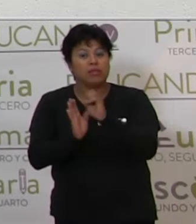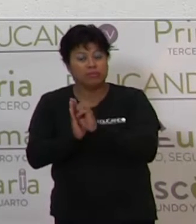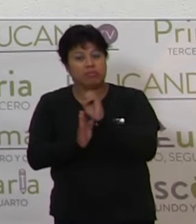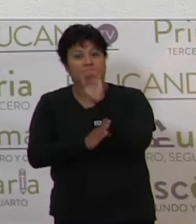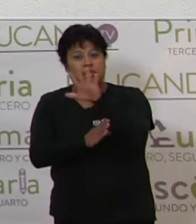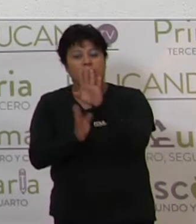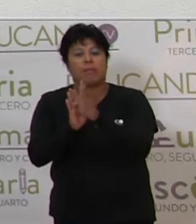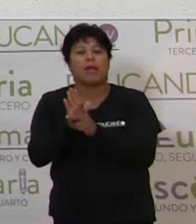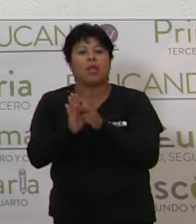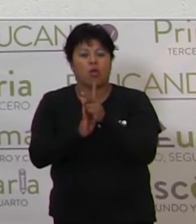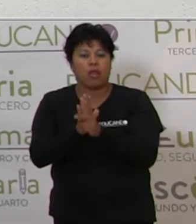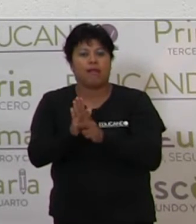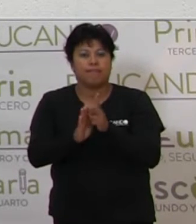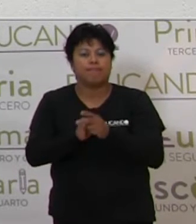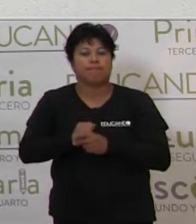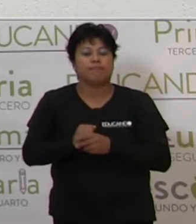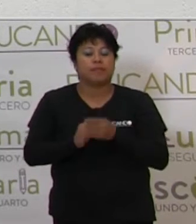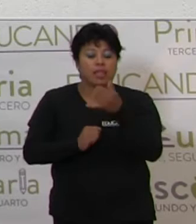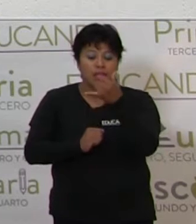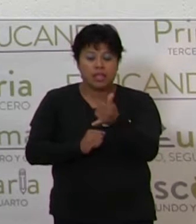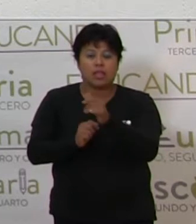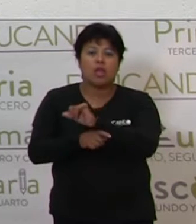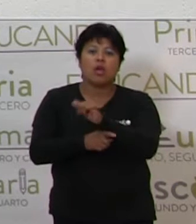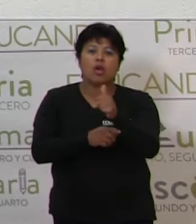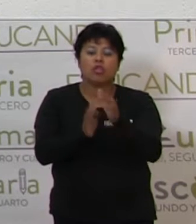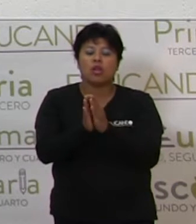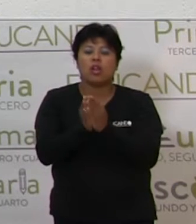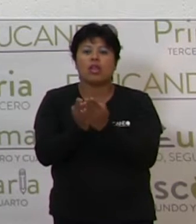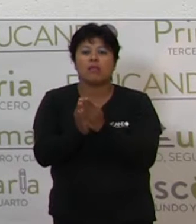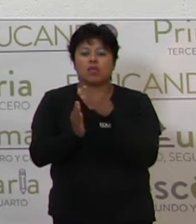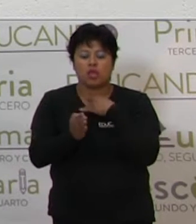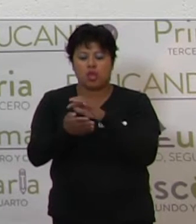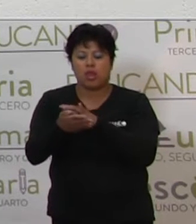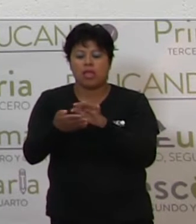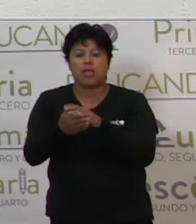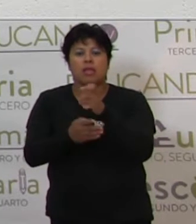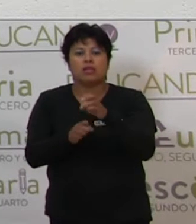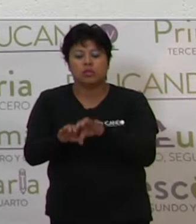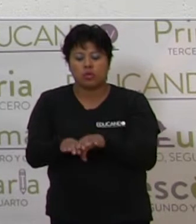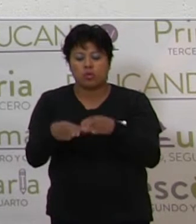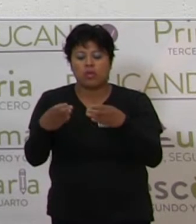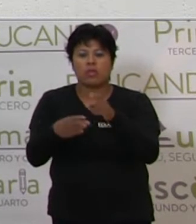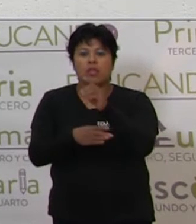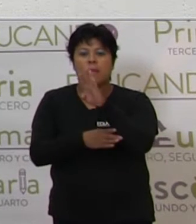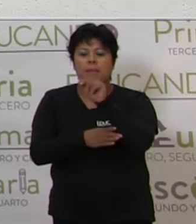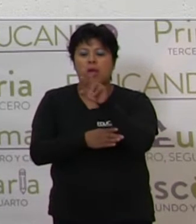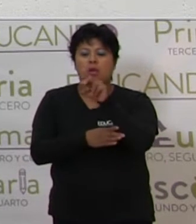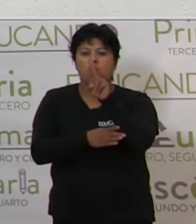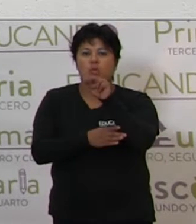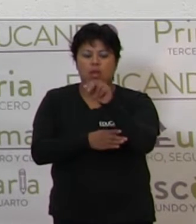película. Y otro libro que leí de ella fue Los Cuentos de Baluna.